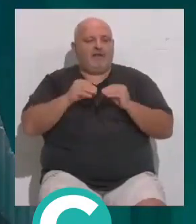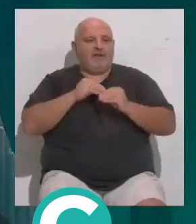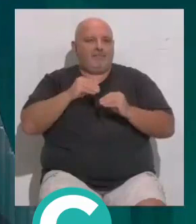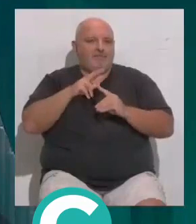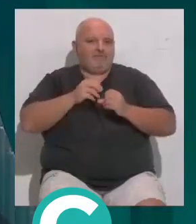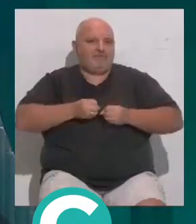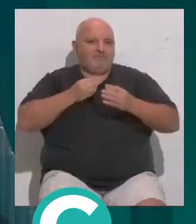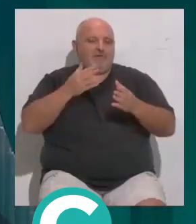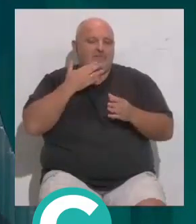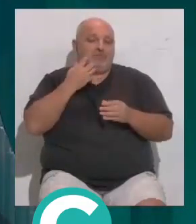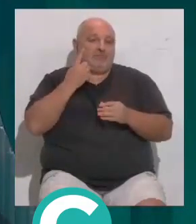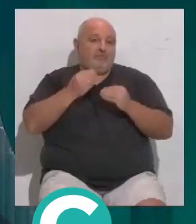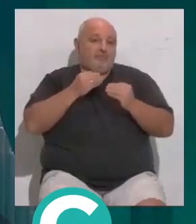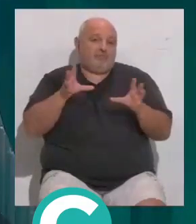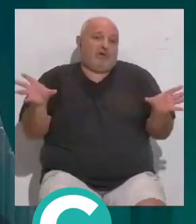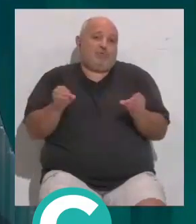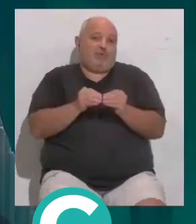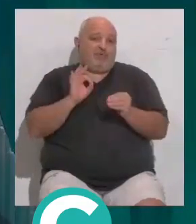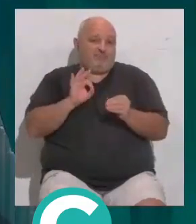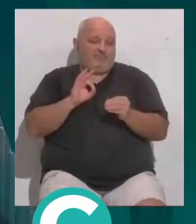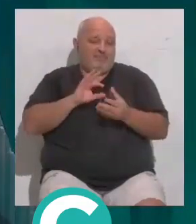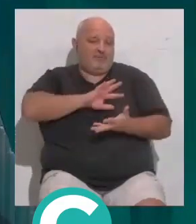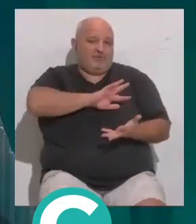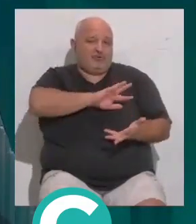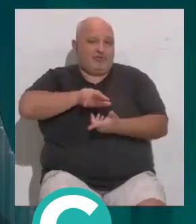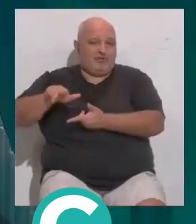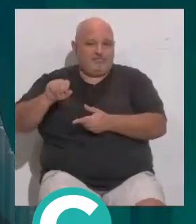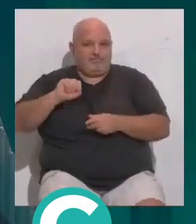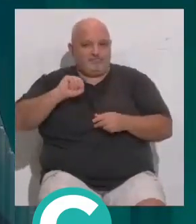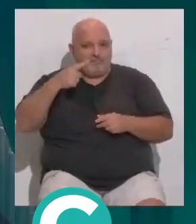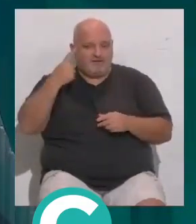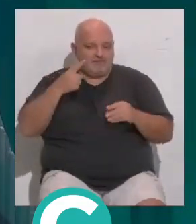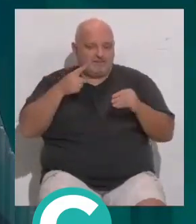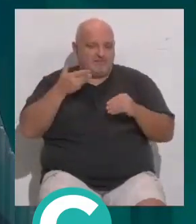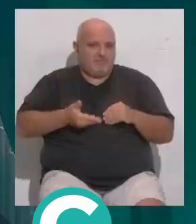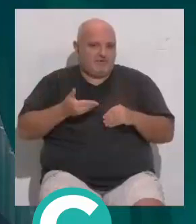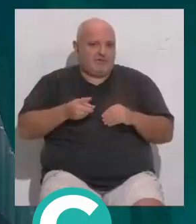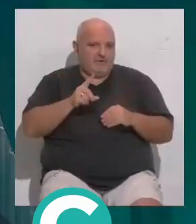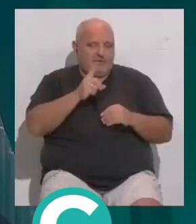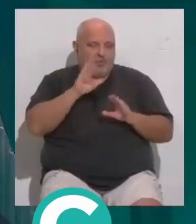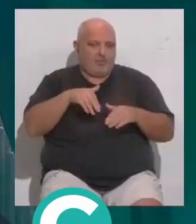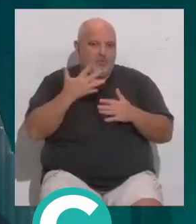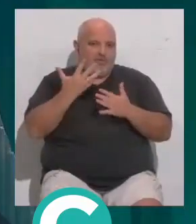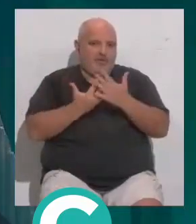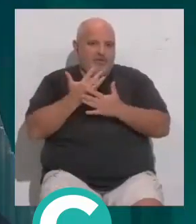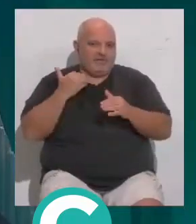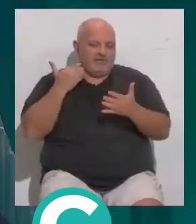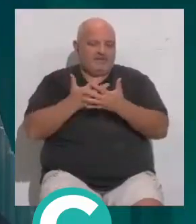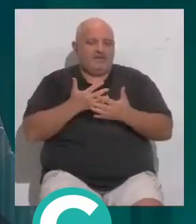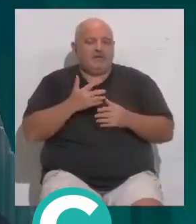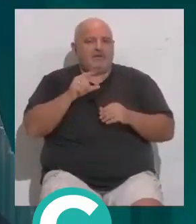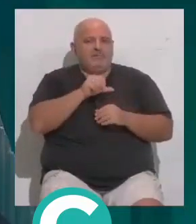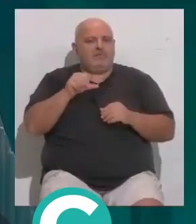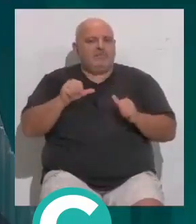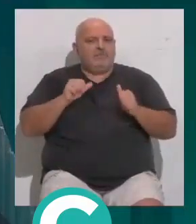Televisión Municipal, en el que hacemos un resumen de las informaciones más destacadas de estos últimos días. La